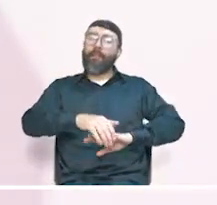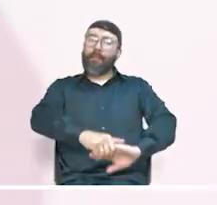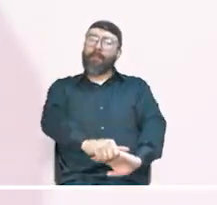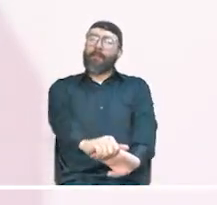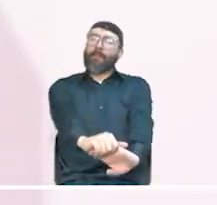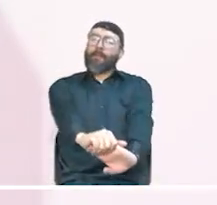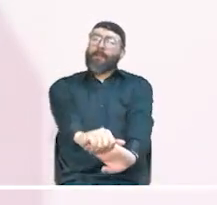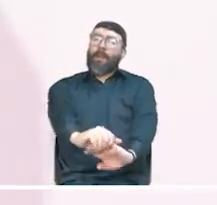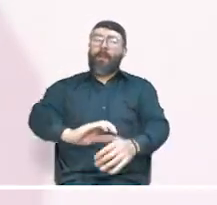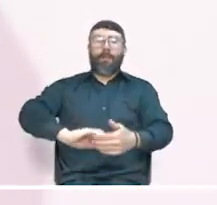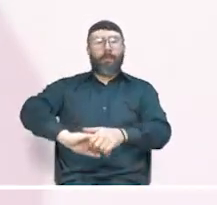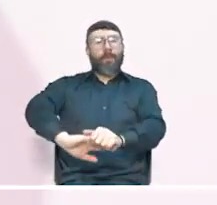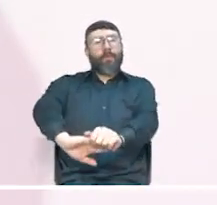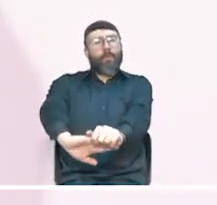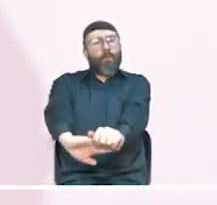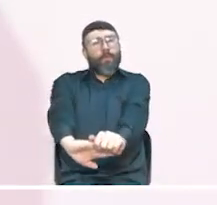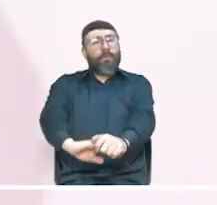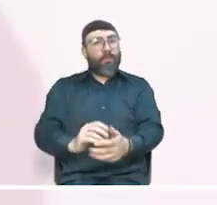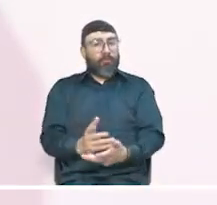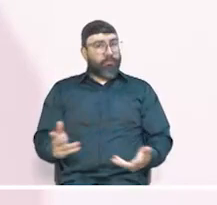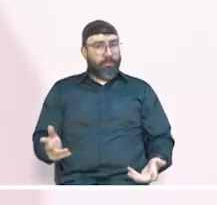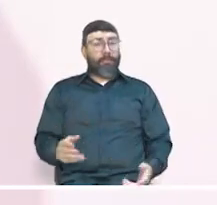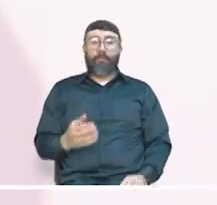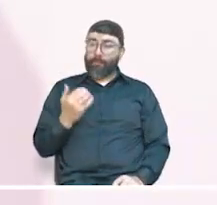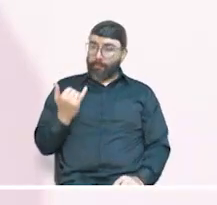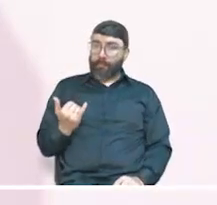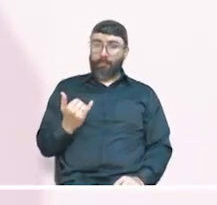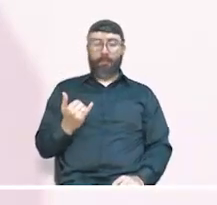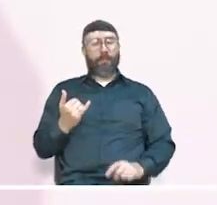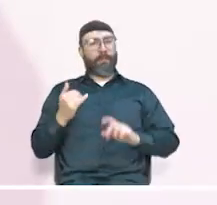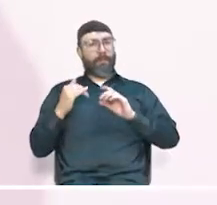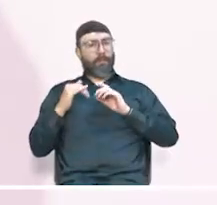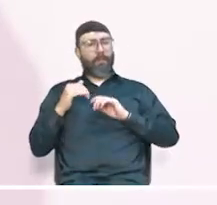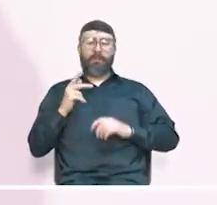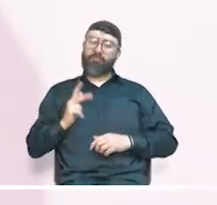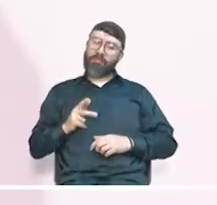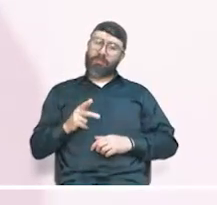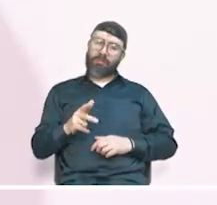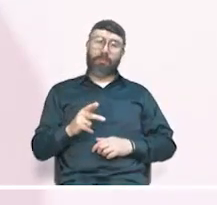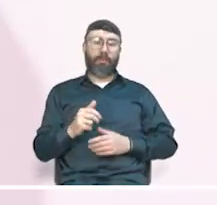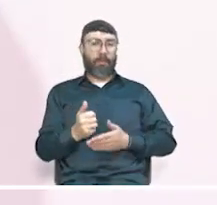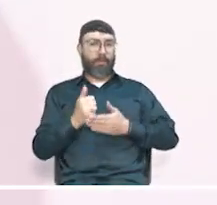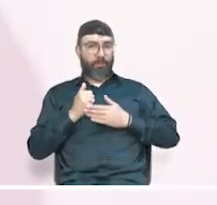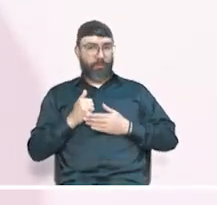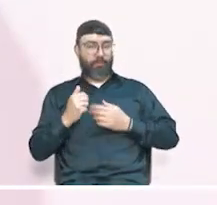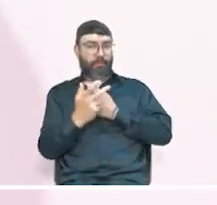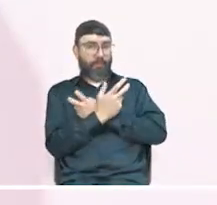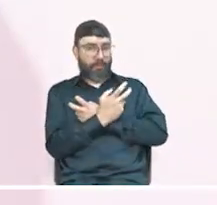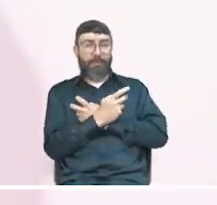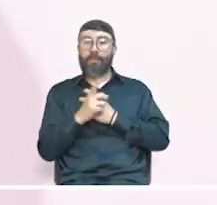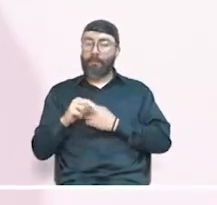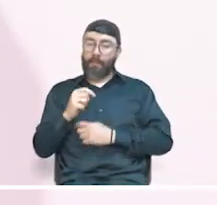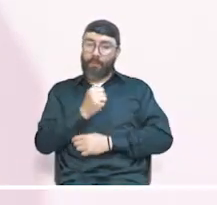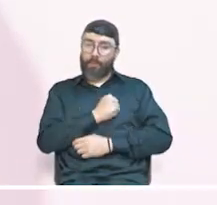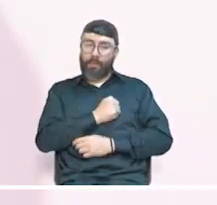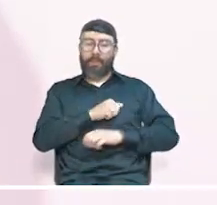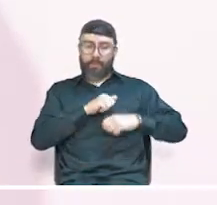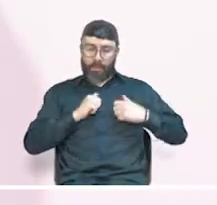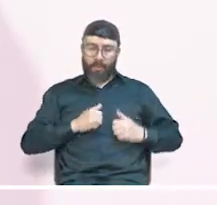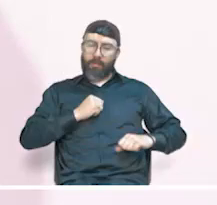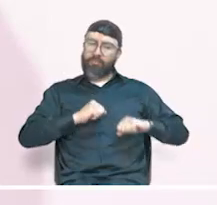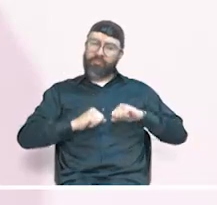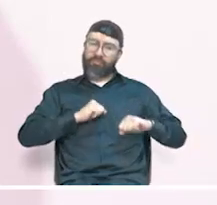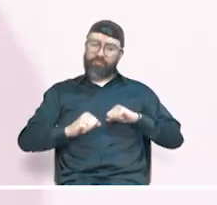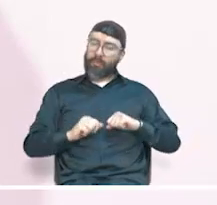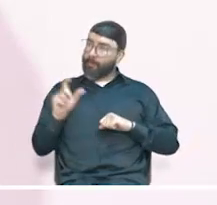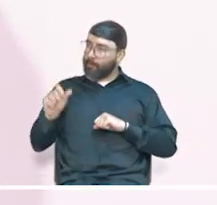procesos diferentes. El ejercicio puede tener un impacto osteomuscular y un impacto cardiopulmonar. Entonces el doctor también es muy experto en